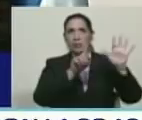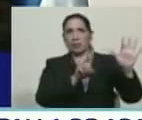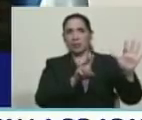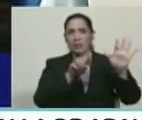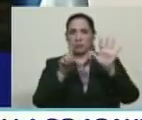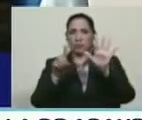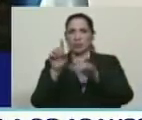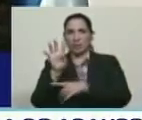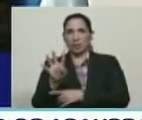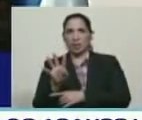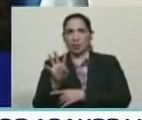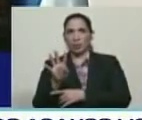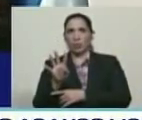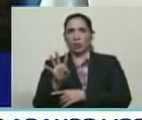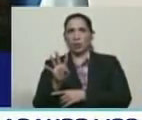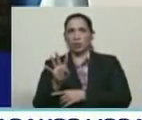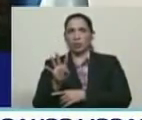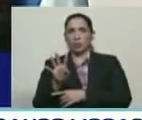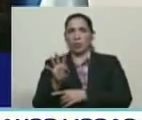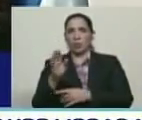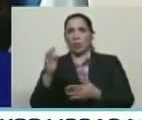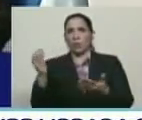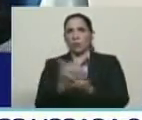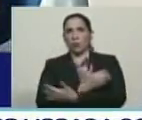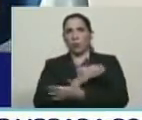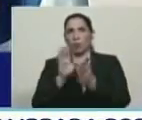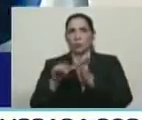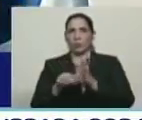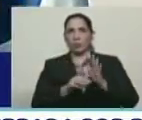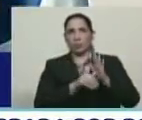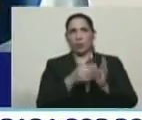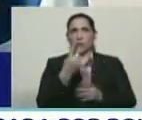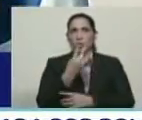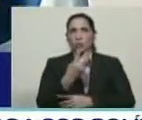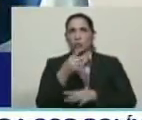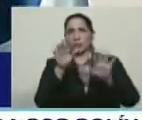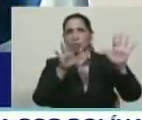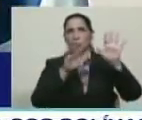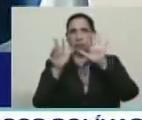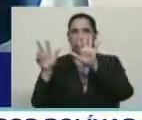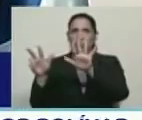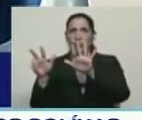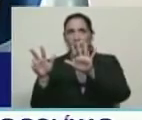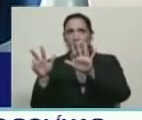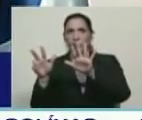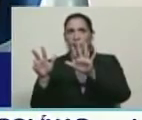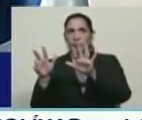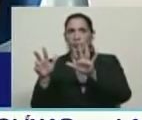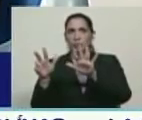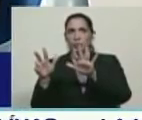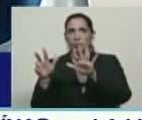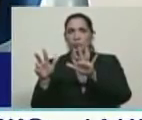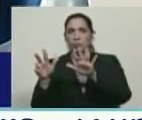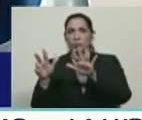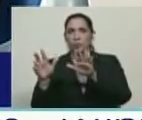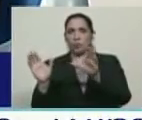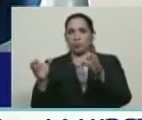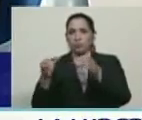664 por el delito de extorsión y 218 por el delito de